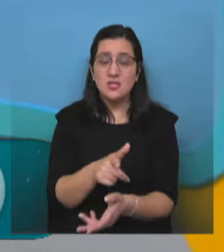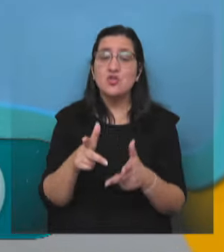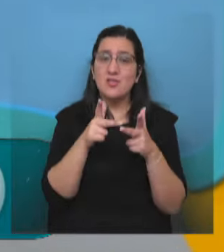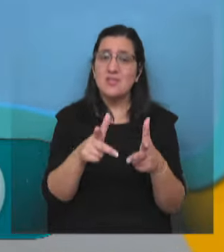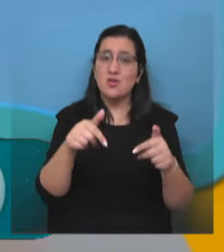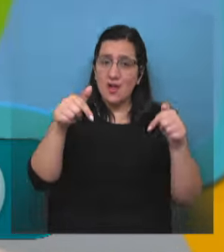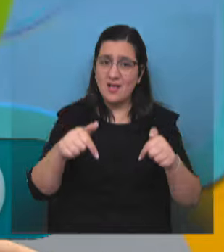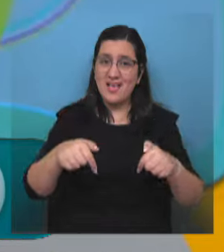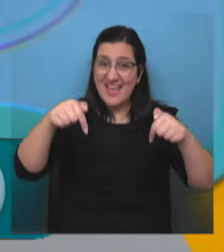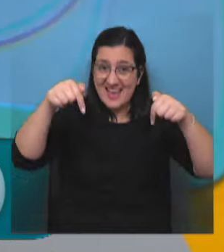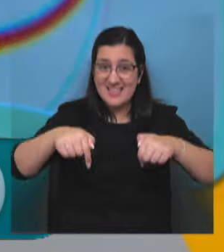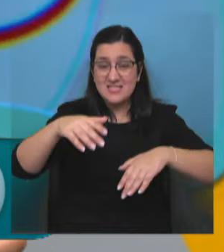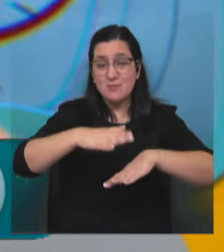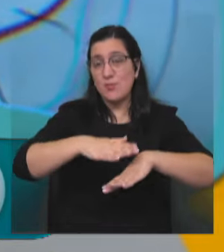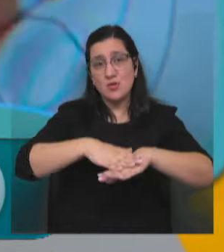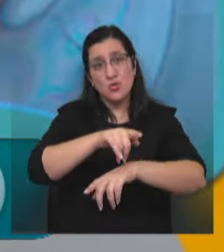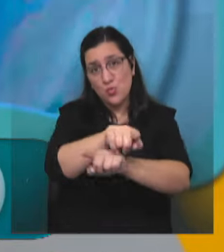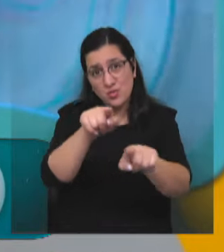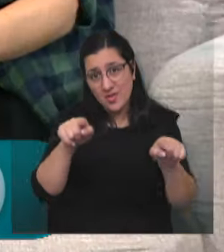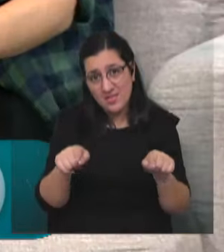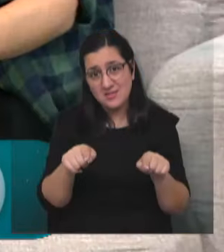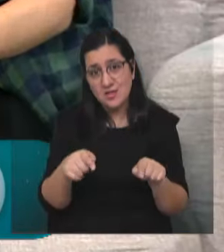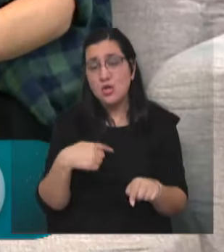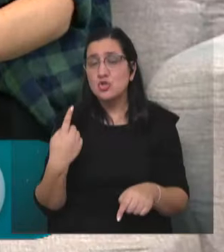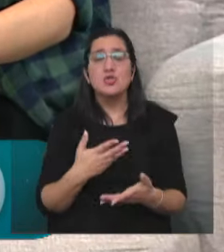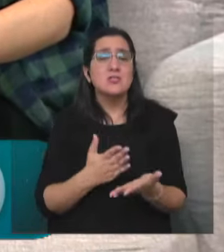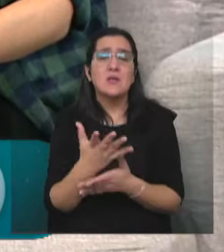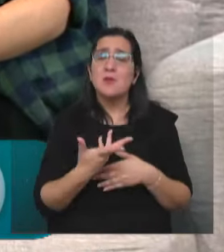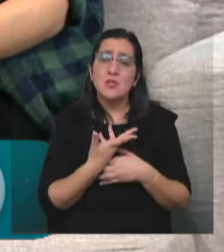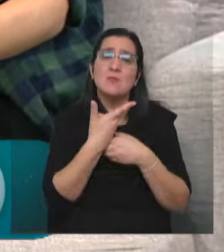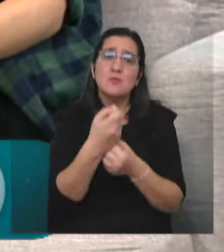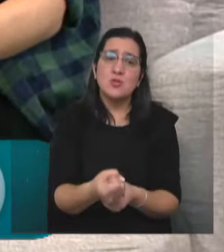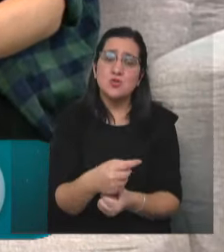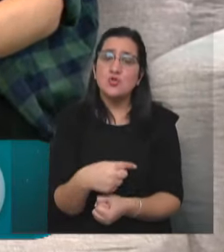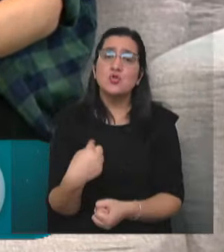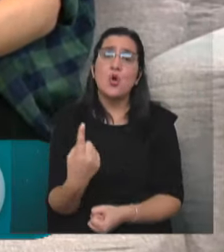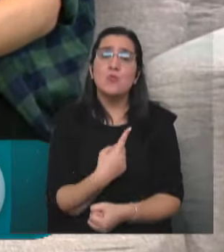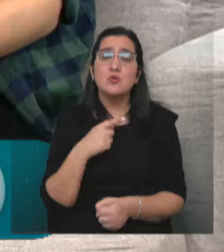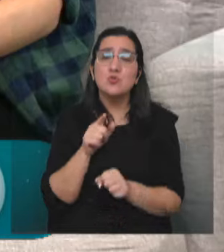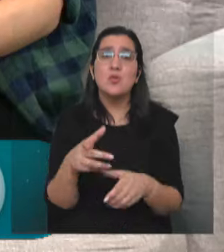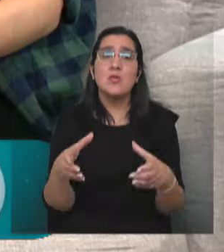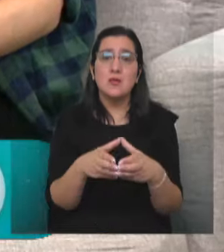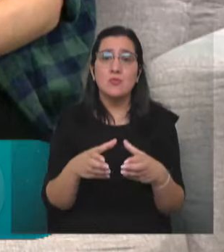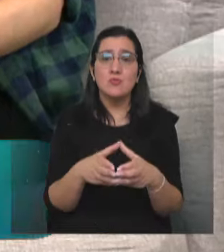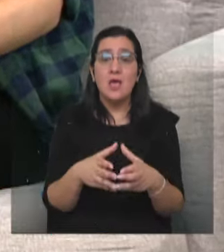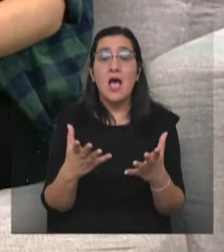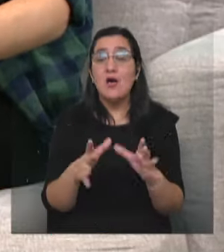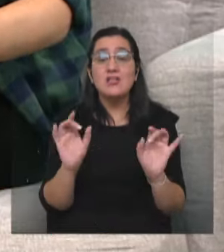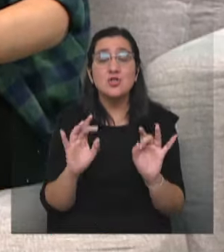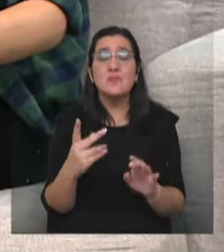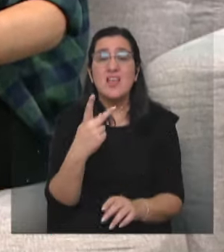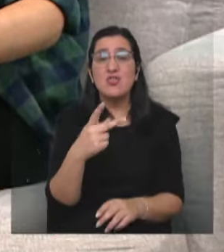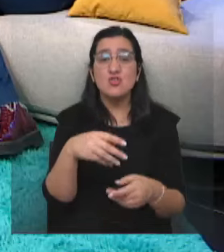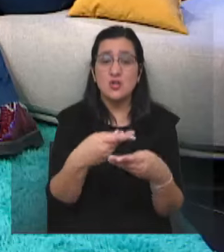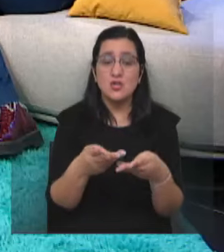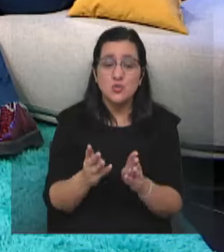grabado a fuego, este espacio es de ustedes. Cuenta con nosotros, somos el equipo de ustedes. Por ahora en este equipo solo hay dos lechugas.